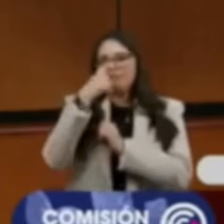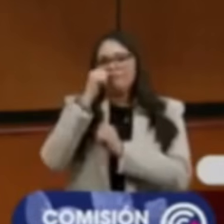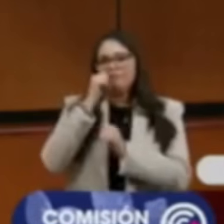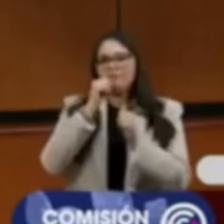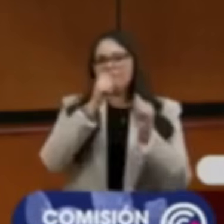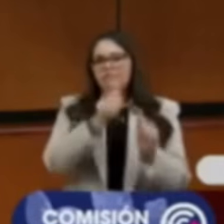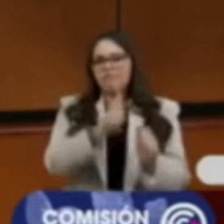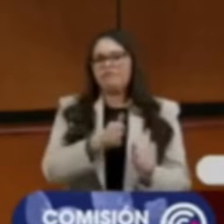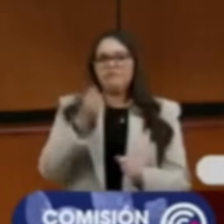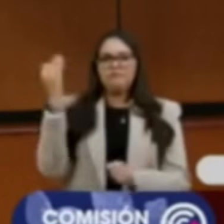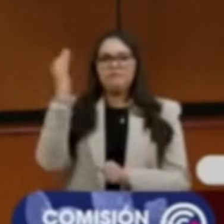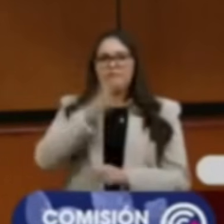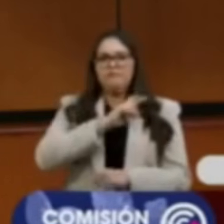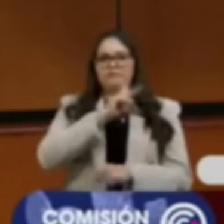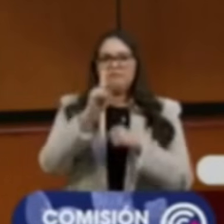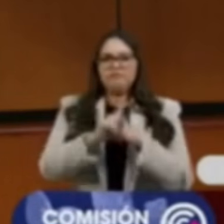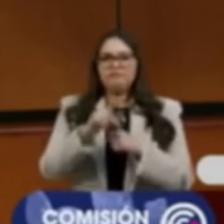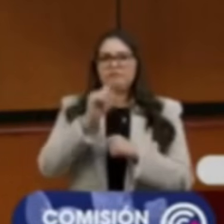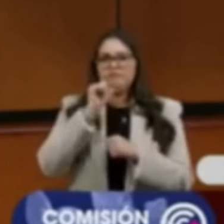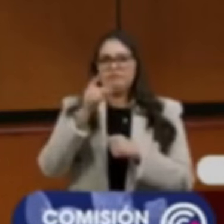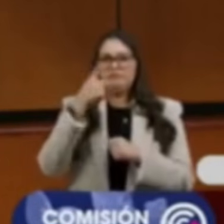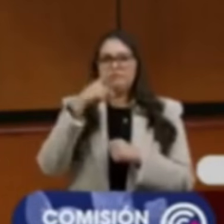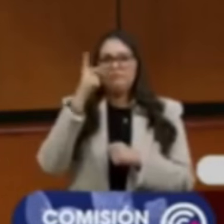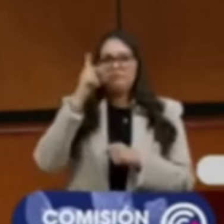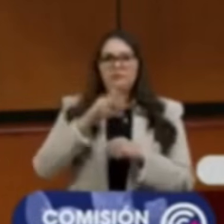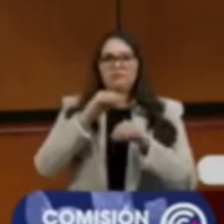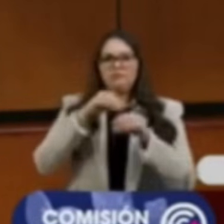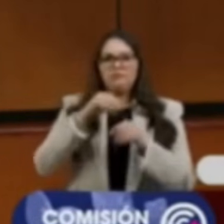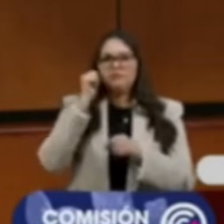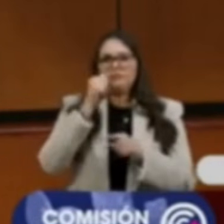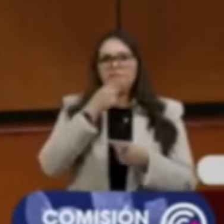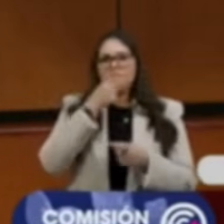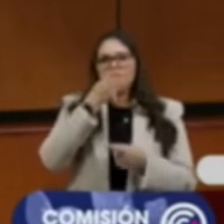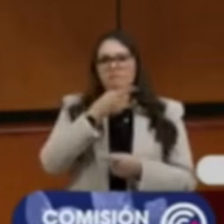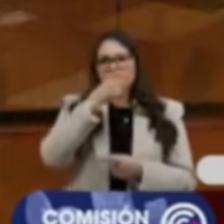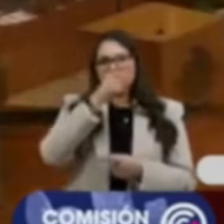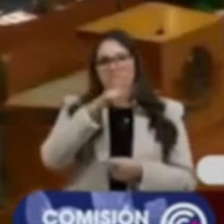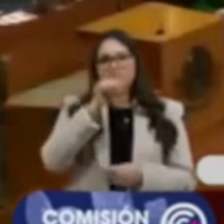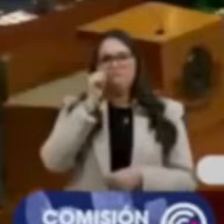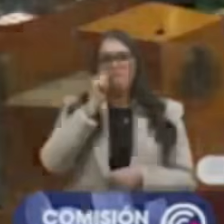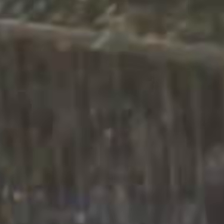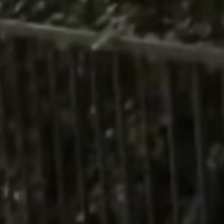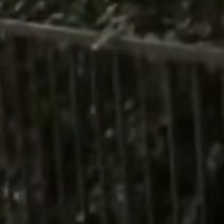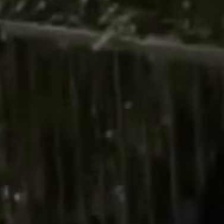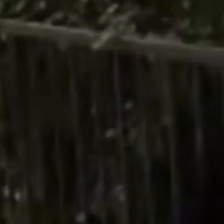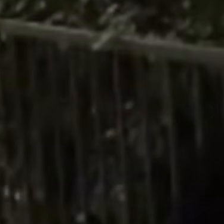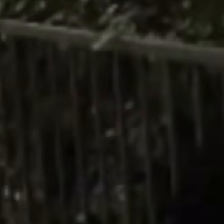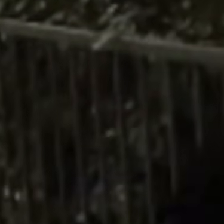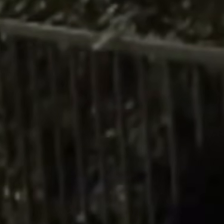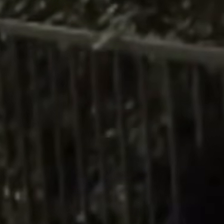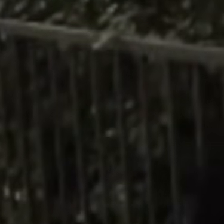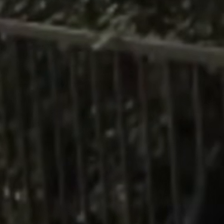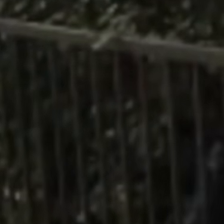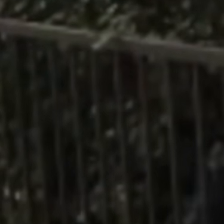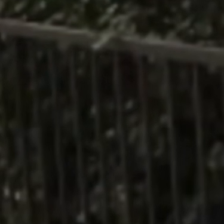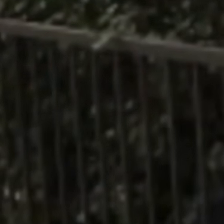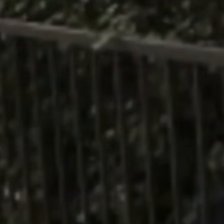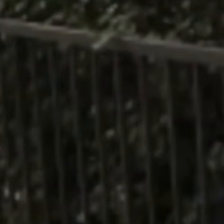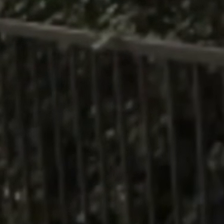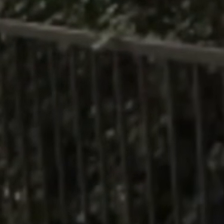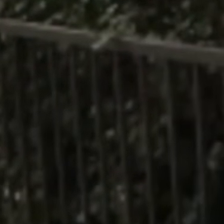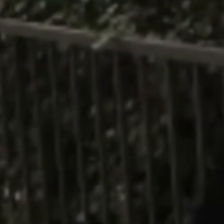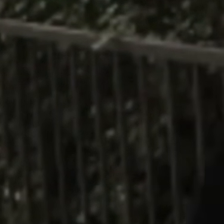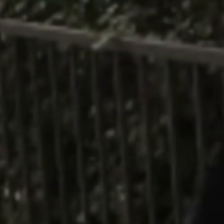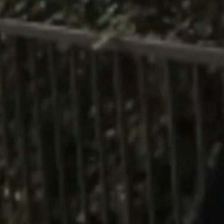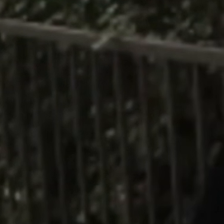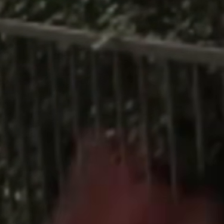y entreguistas de lo que no les corresponde, como siempre se los hago saber. Esta es la participación de la diputada